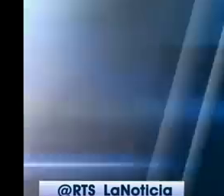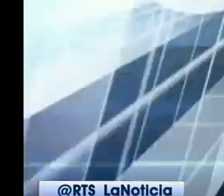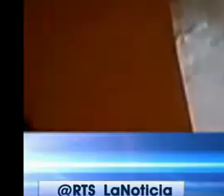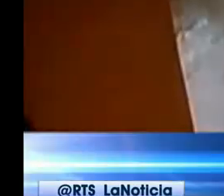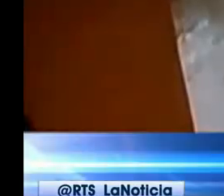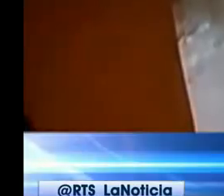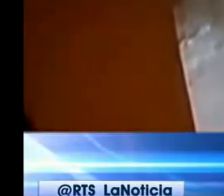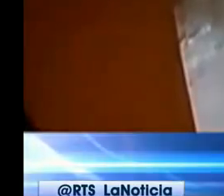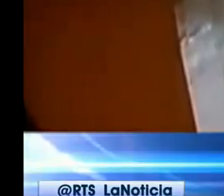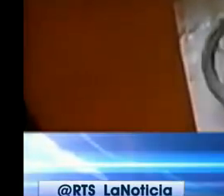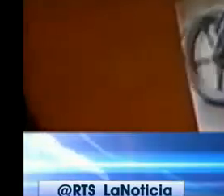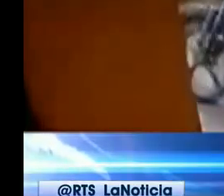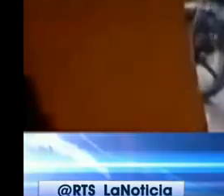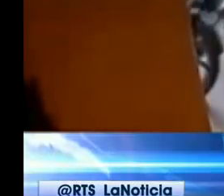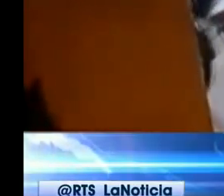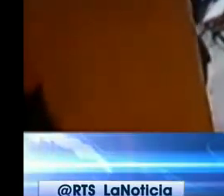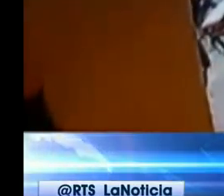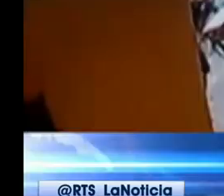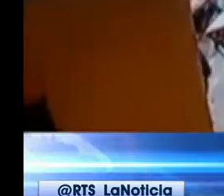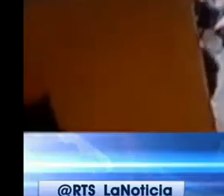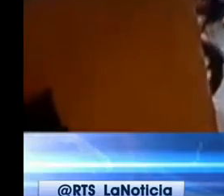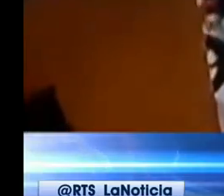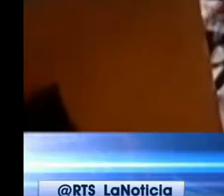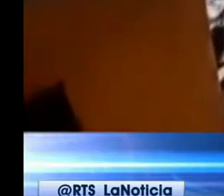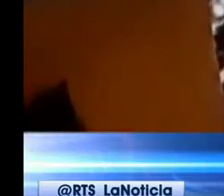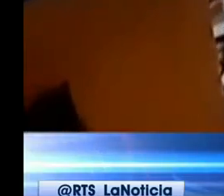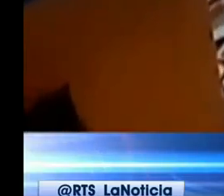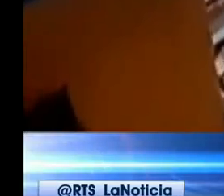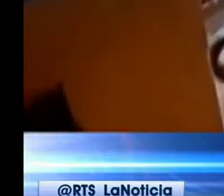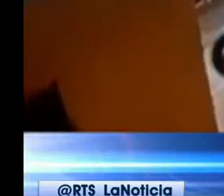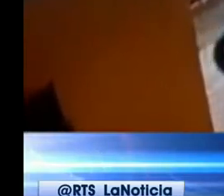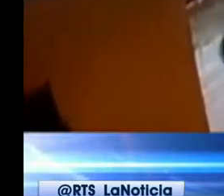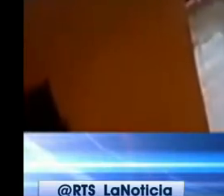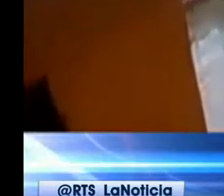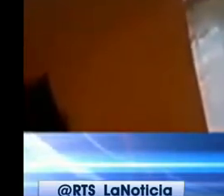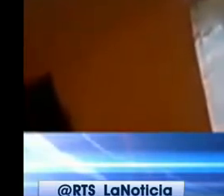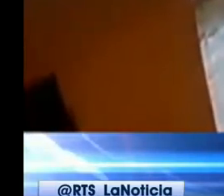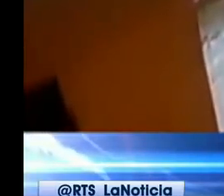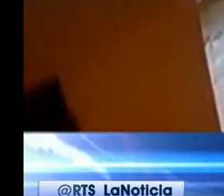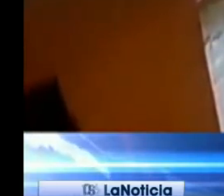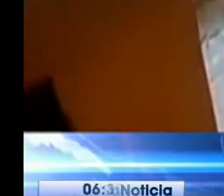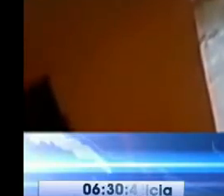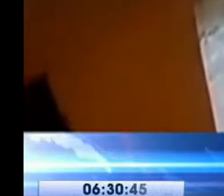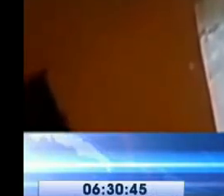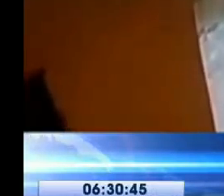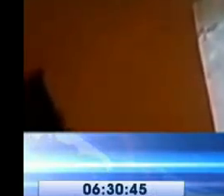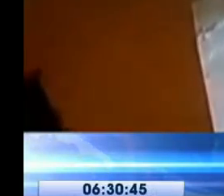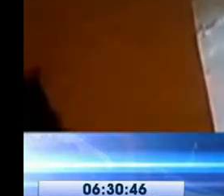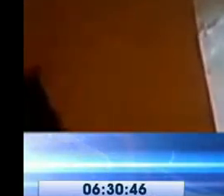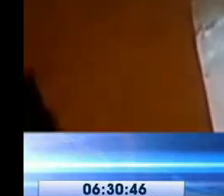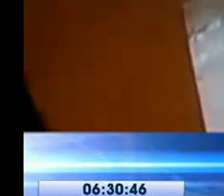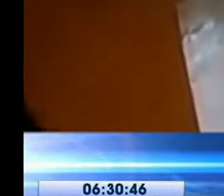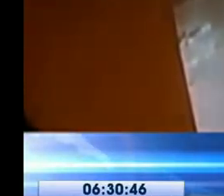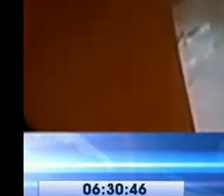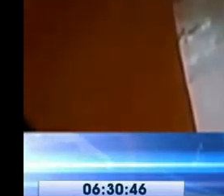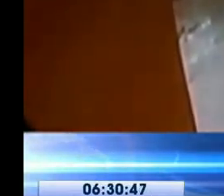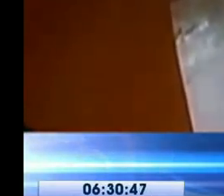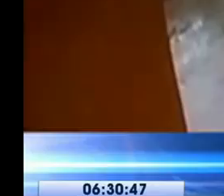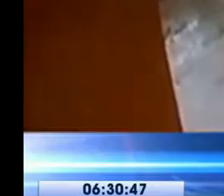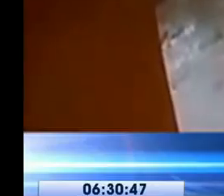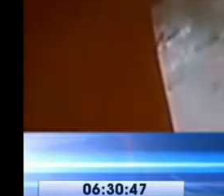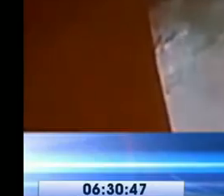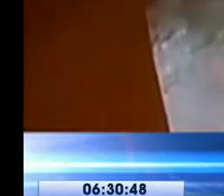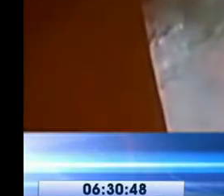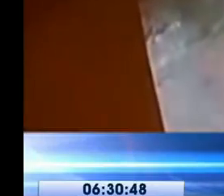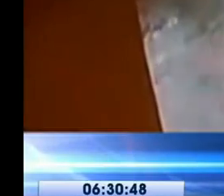Varios sujetos que se movilizaban en una motocicleta perpetraron un asalto en el sector de Virgen de Fátima, provincia del